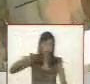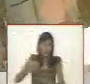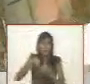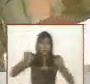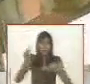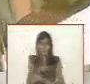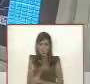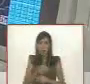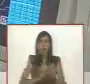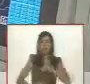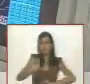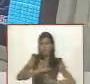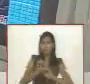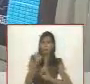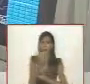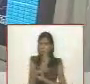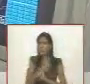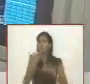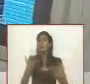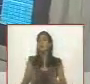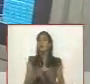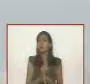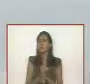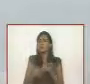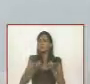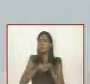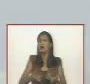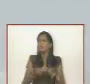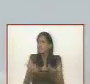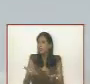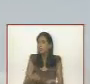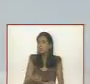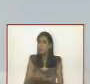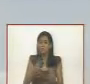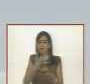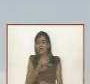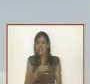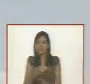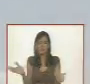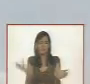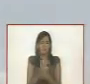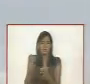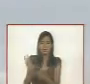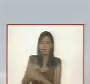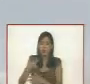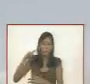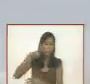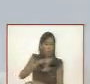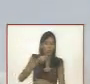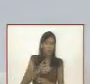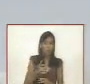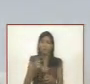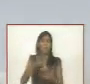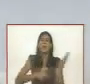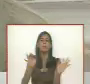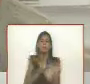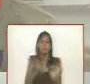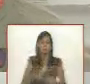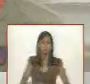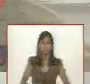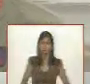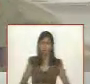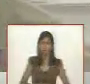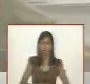en la lucha contra el narcotráfico, ya que permite una interceptación más eficiente de los vuelos ilícitos.